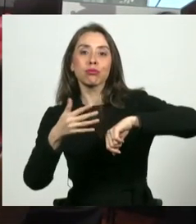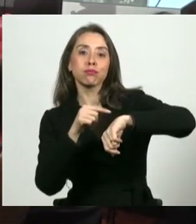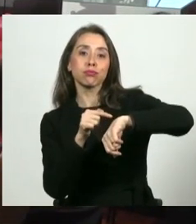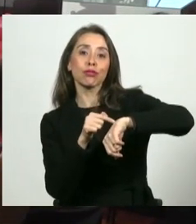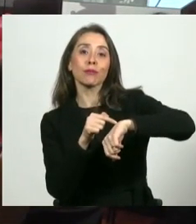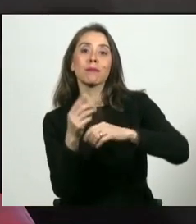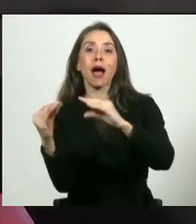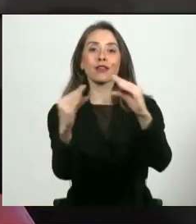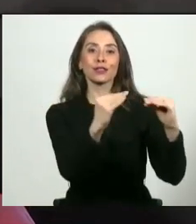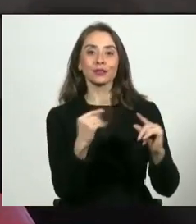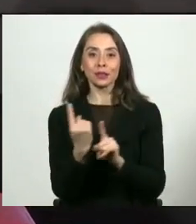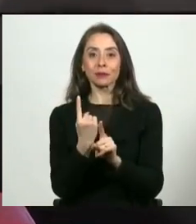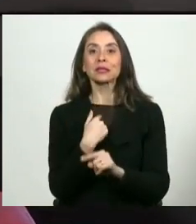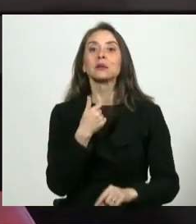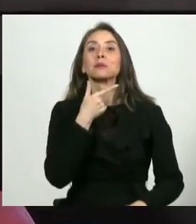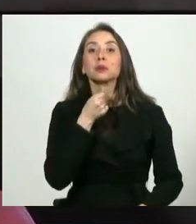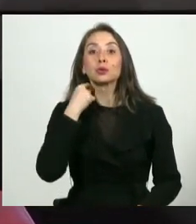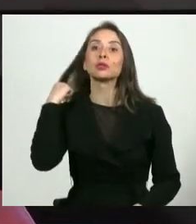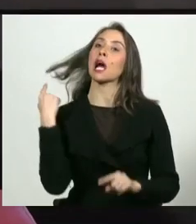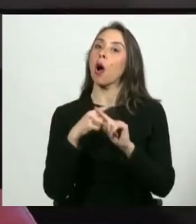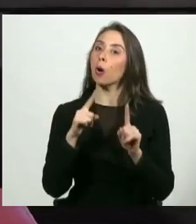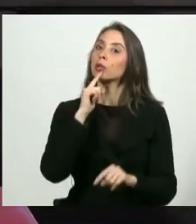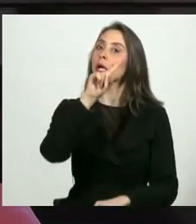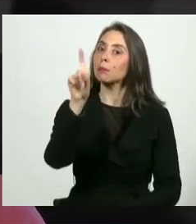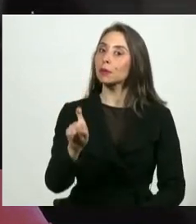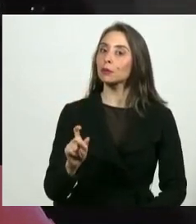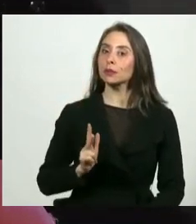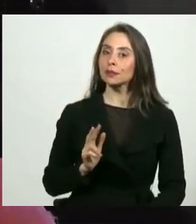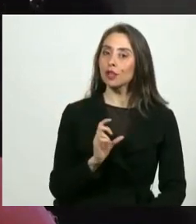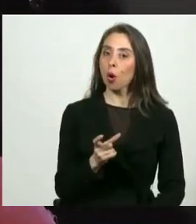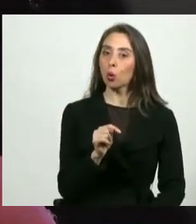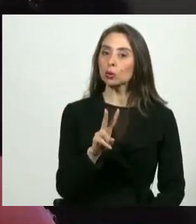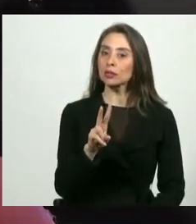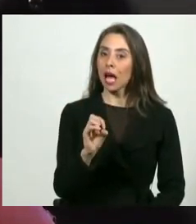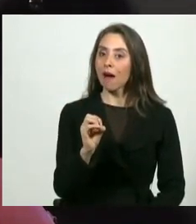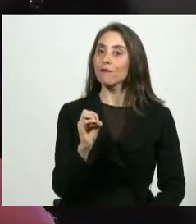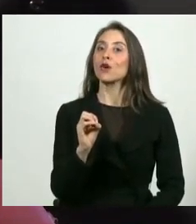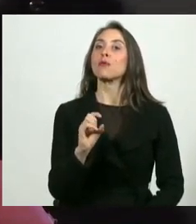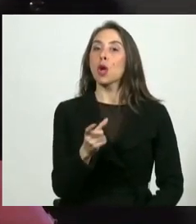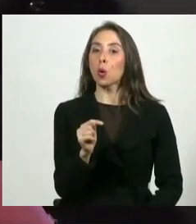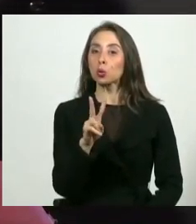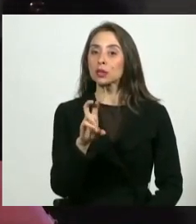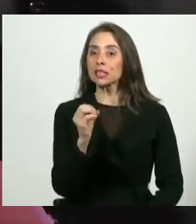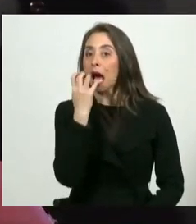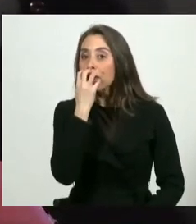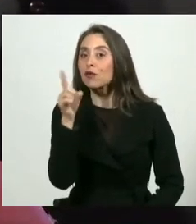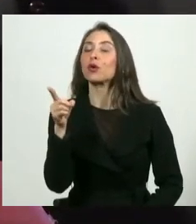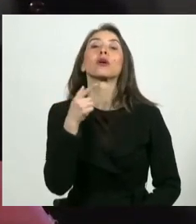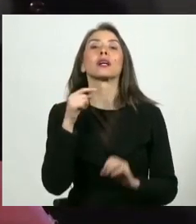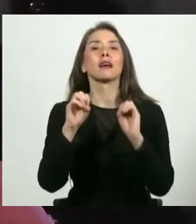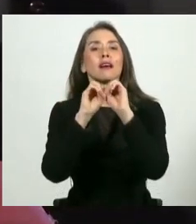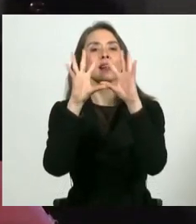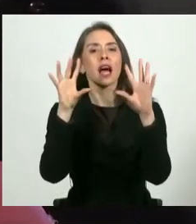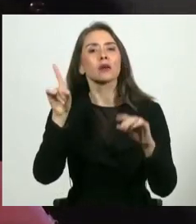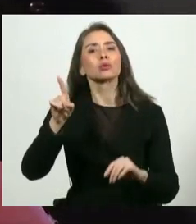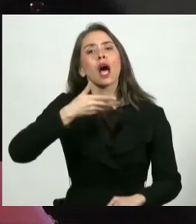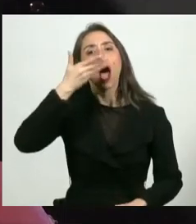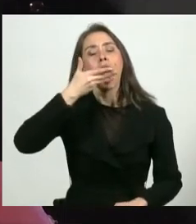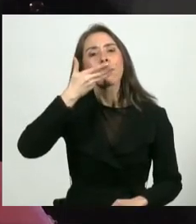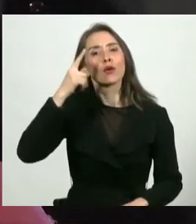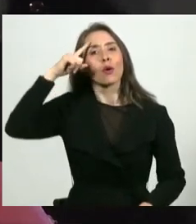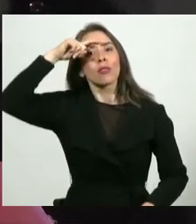los asistentes. Ahora me gustaría hacerle otra pregunta a don Gustavo. Don Gustavo, usted con mucha claridad habló de